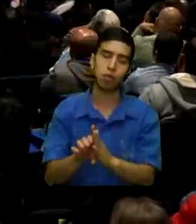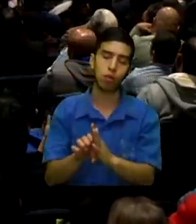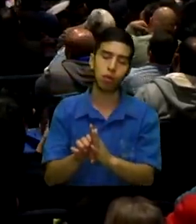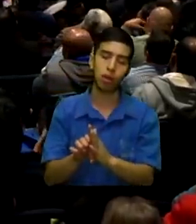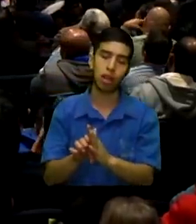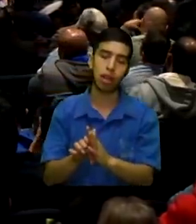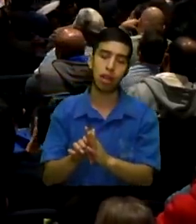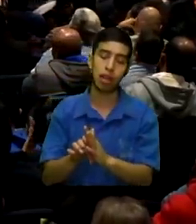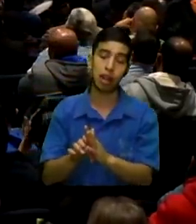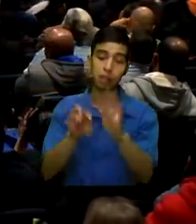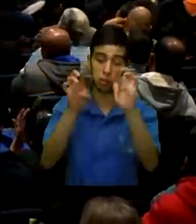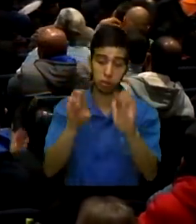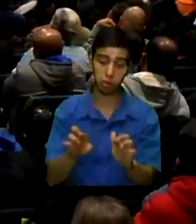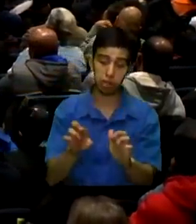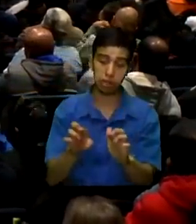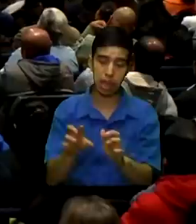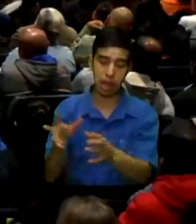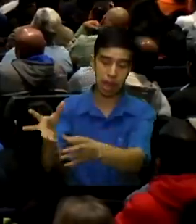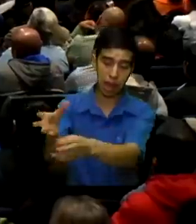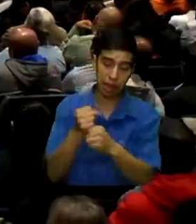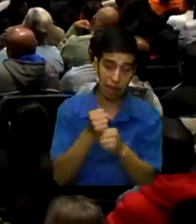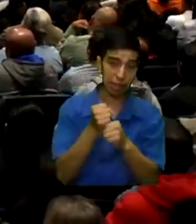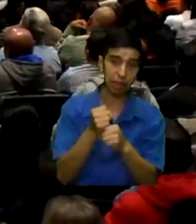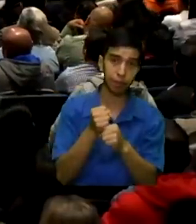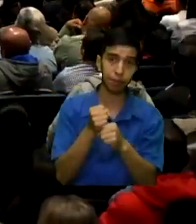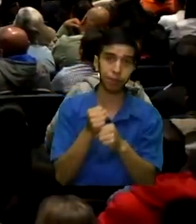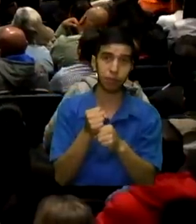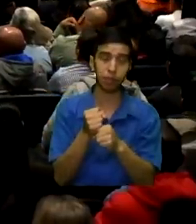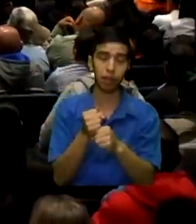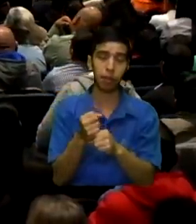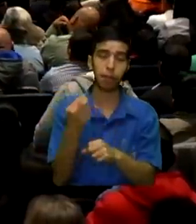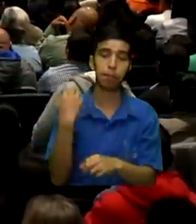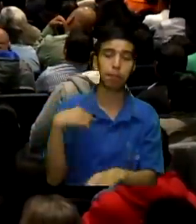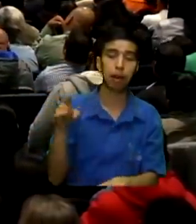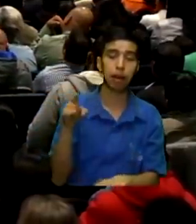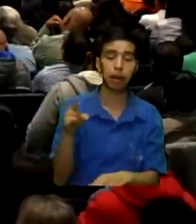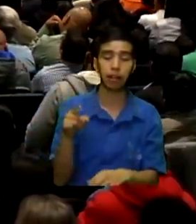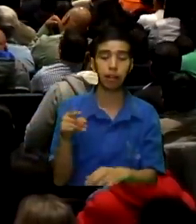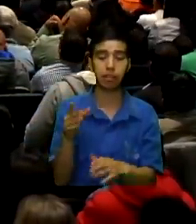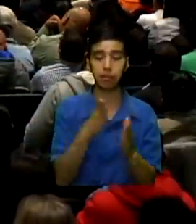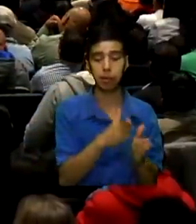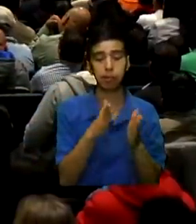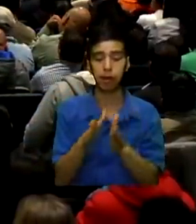de batalla. Y acabo de estar platicando con unos hermanos allá en Argentina